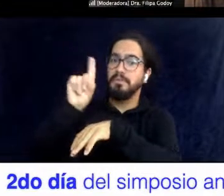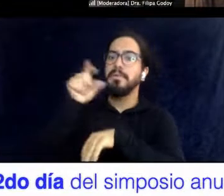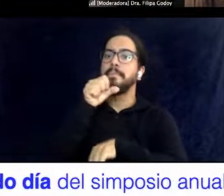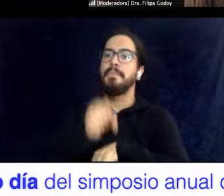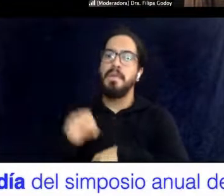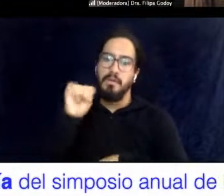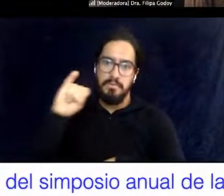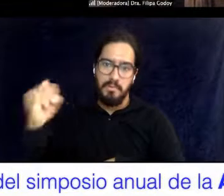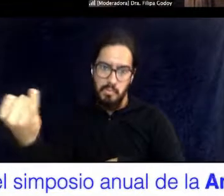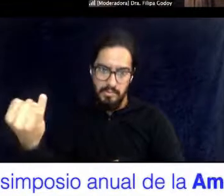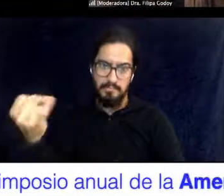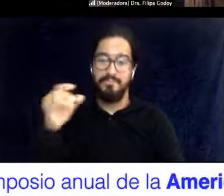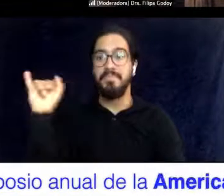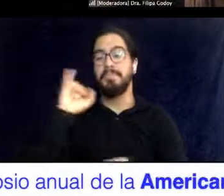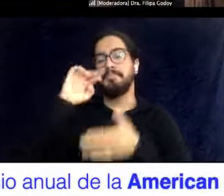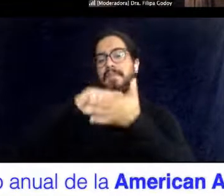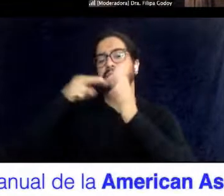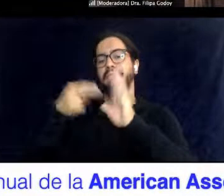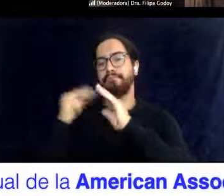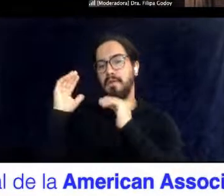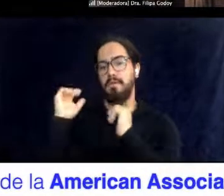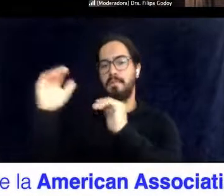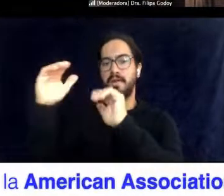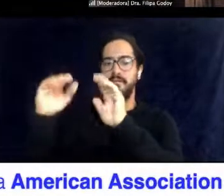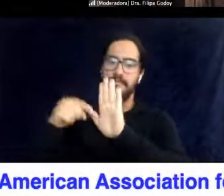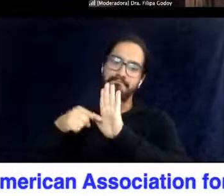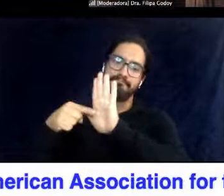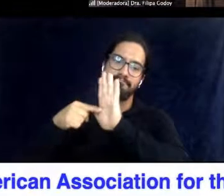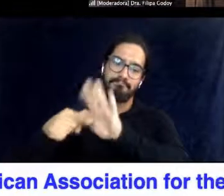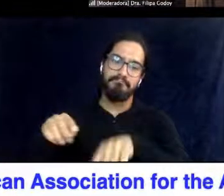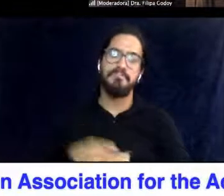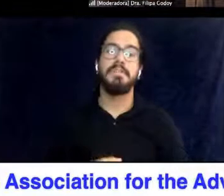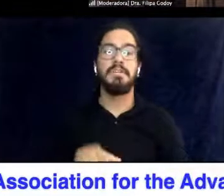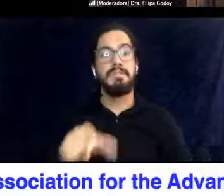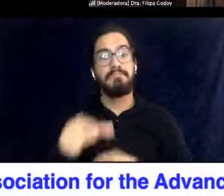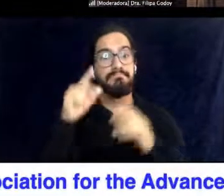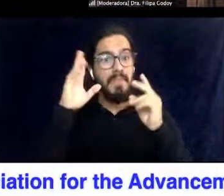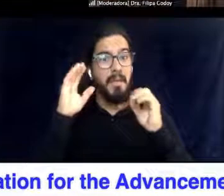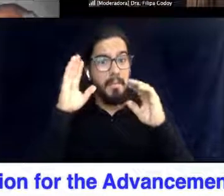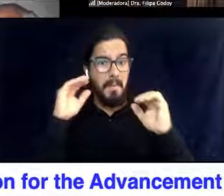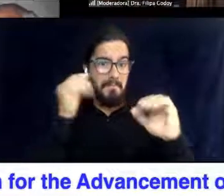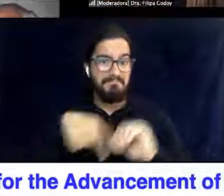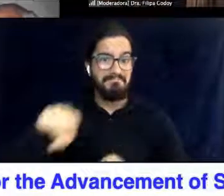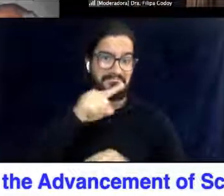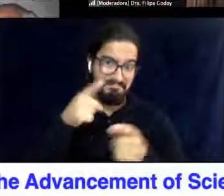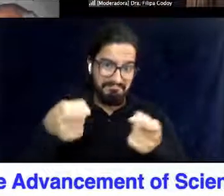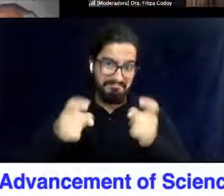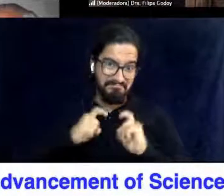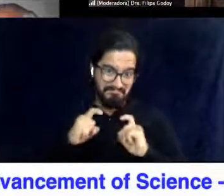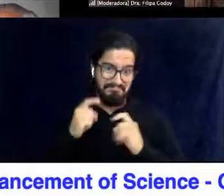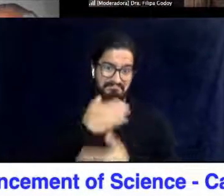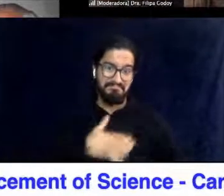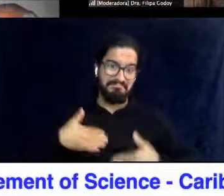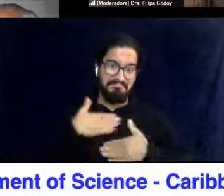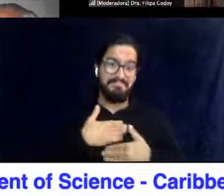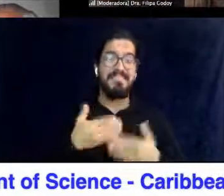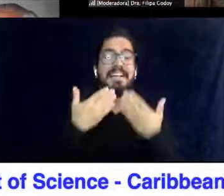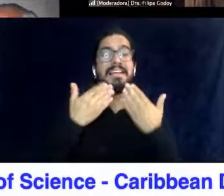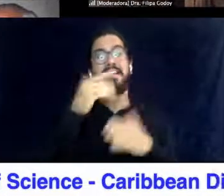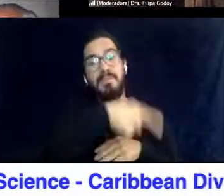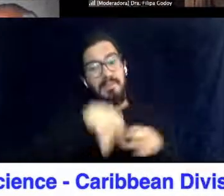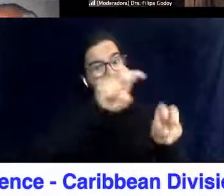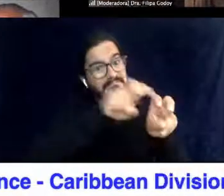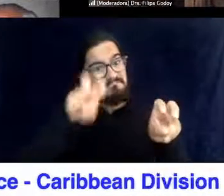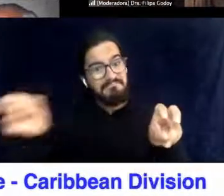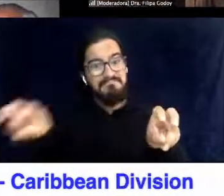esperanza. Así que espero que disfruten vuestro dominó, que es muy bello. Y agradezco a toda la Junta por haber